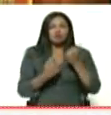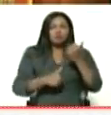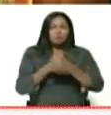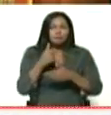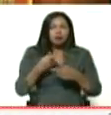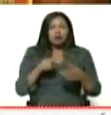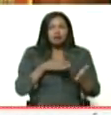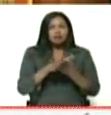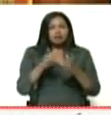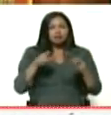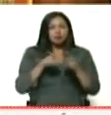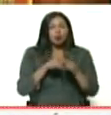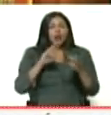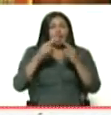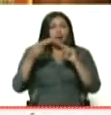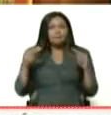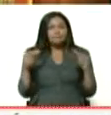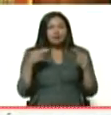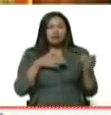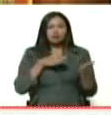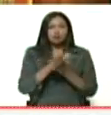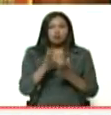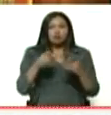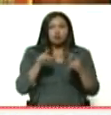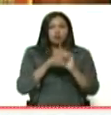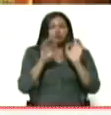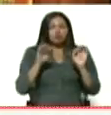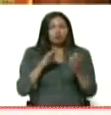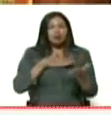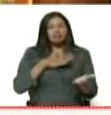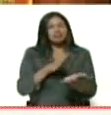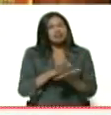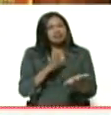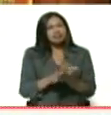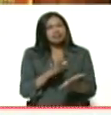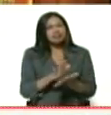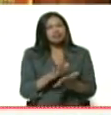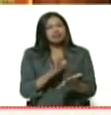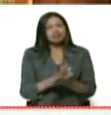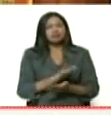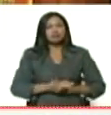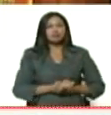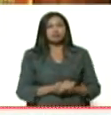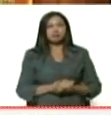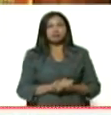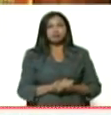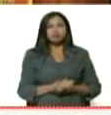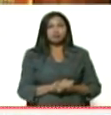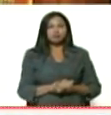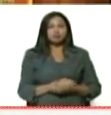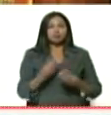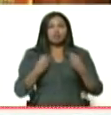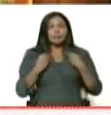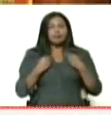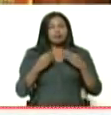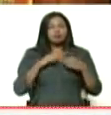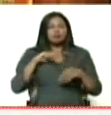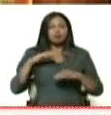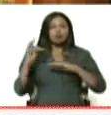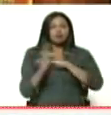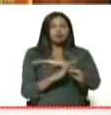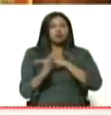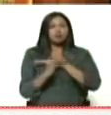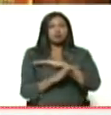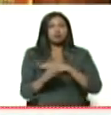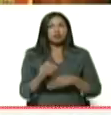que garanticen la paz, la soberanía, la tranquilidad y la vida de nuestra frontera